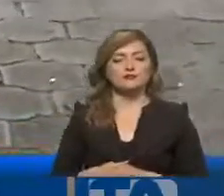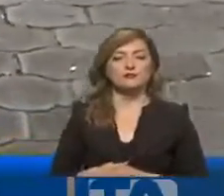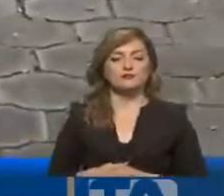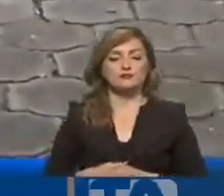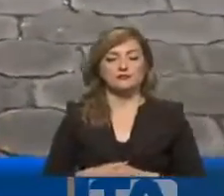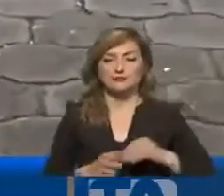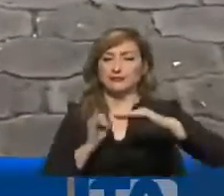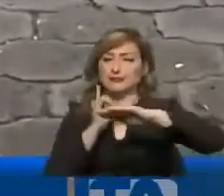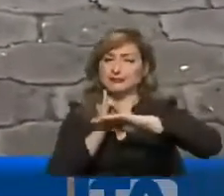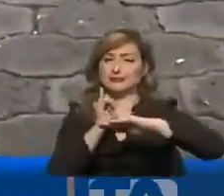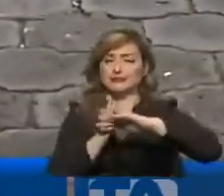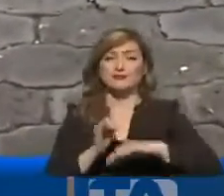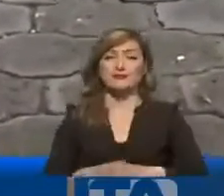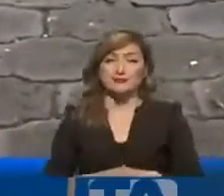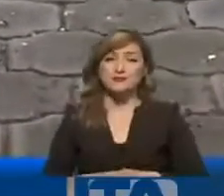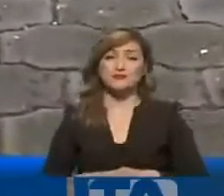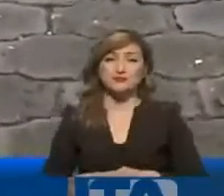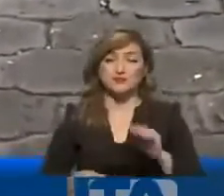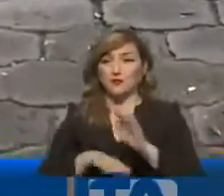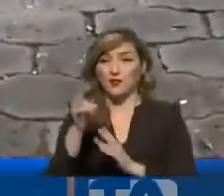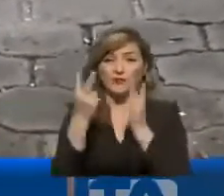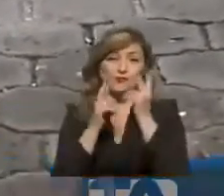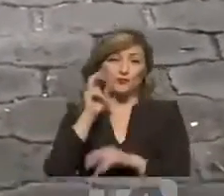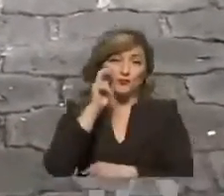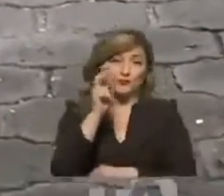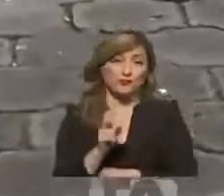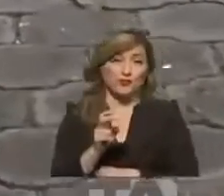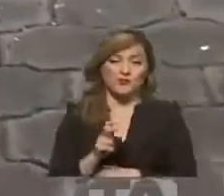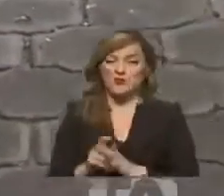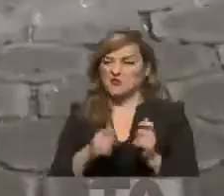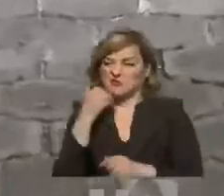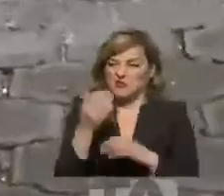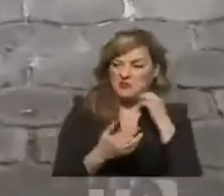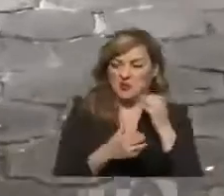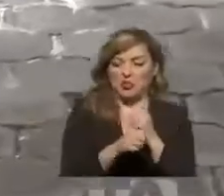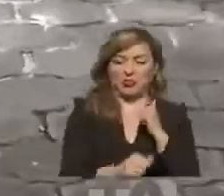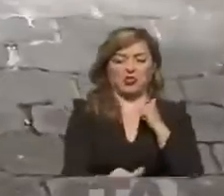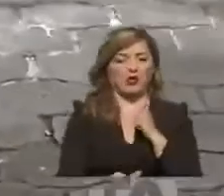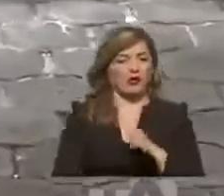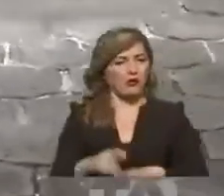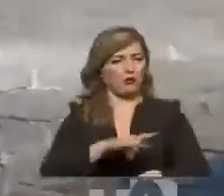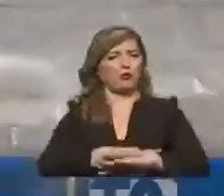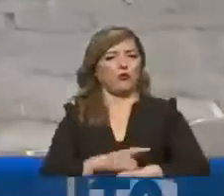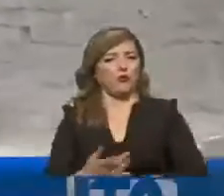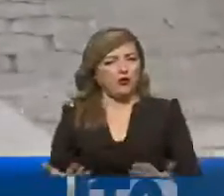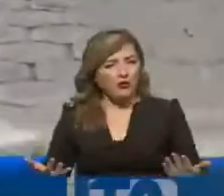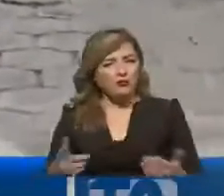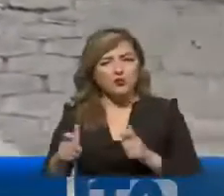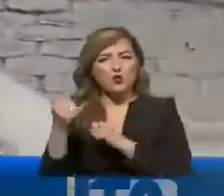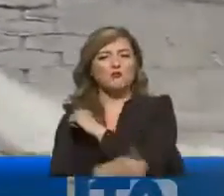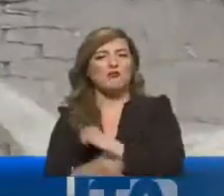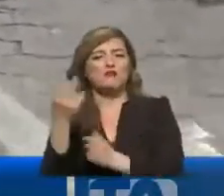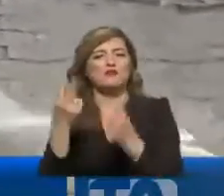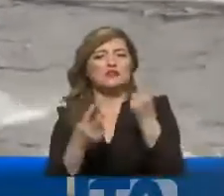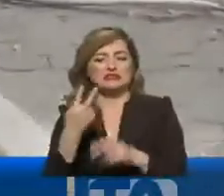las iglesias que son tan visitadas por turistas nacionales y extranjeros, plazas del casco colonial, son